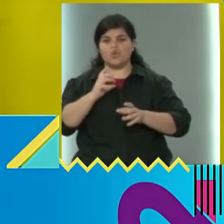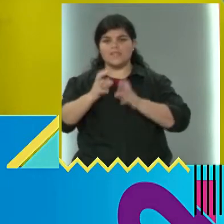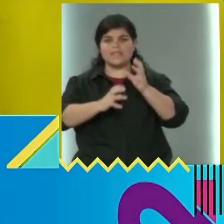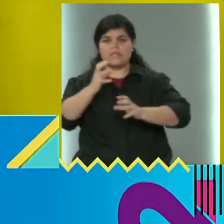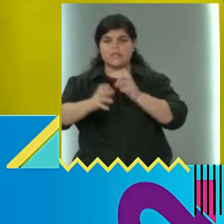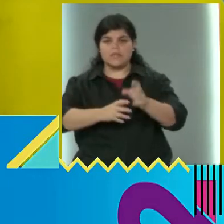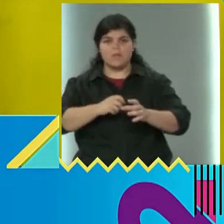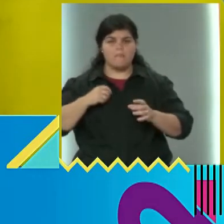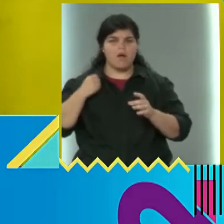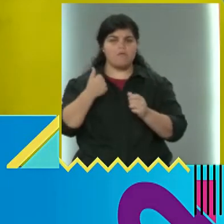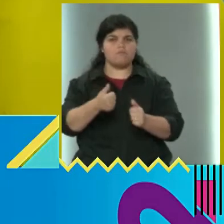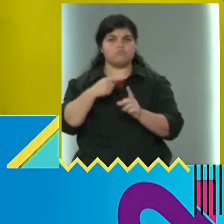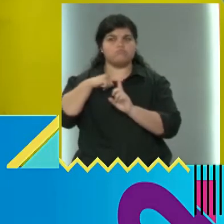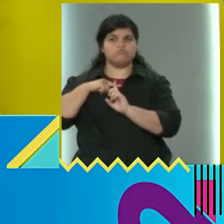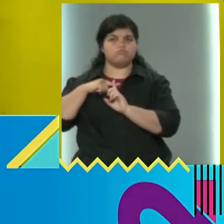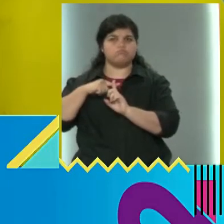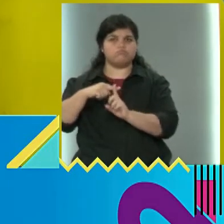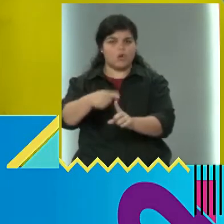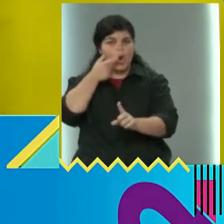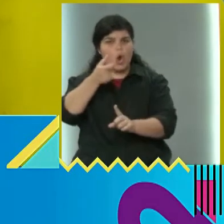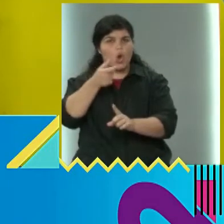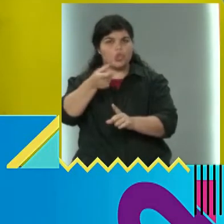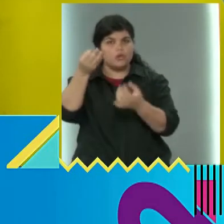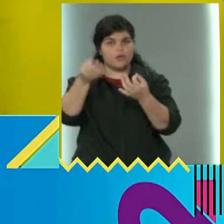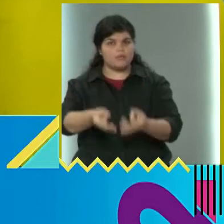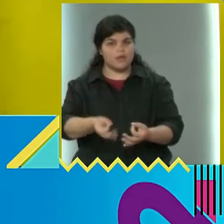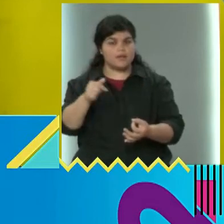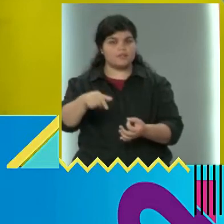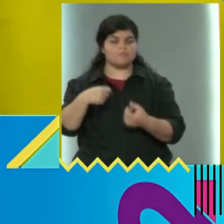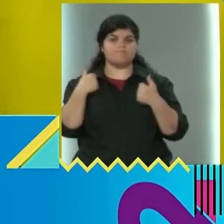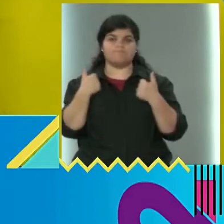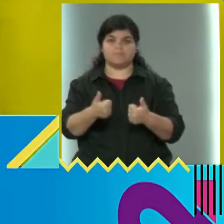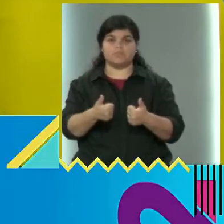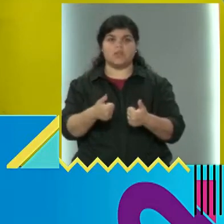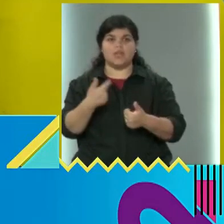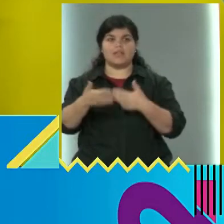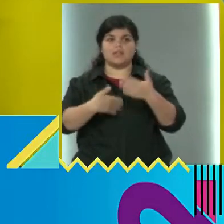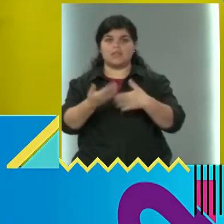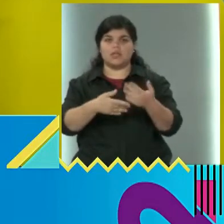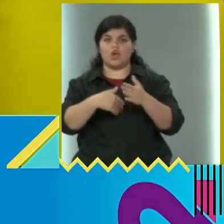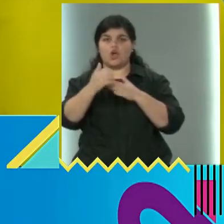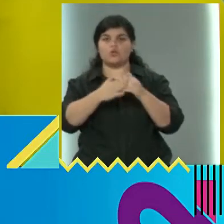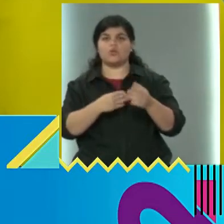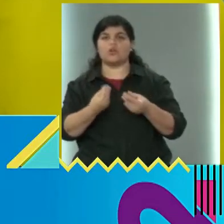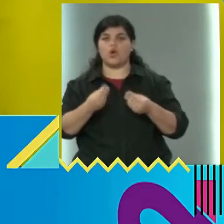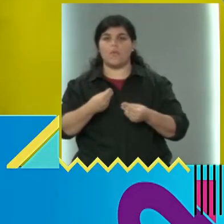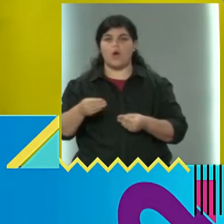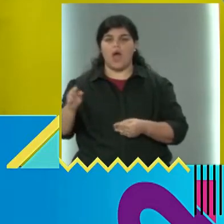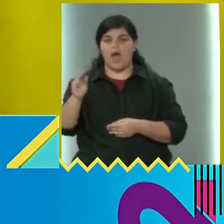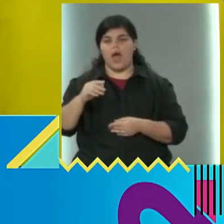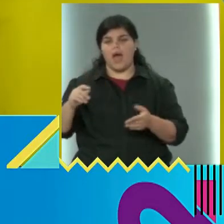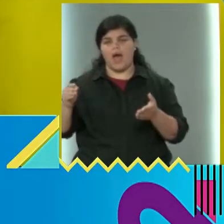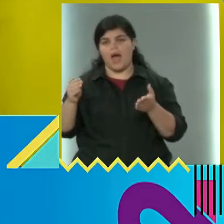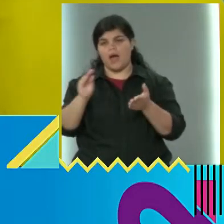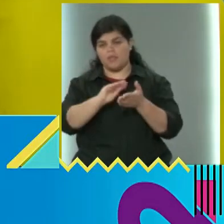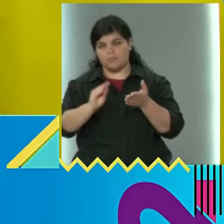sido muy positivos si se controlan perfectamente, que es poder construir por administración una organización